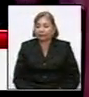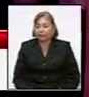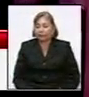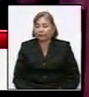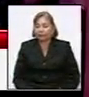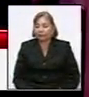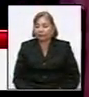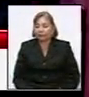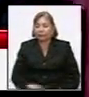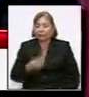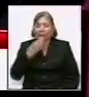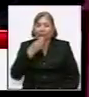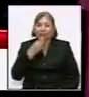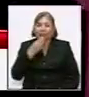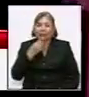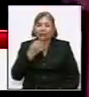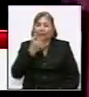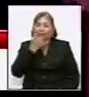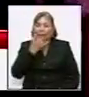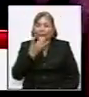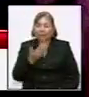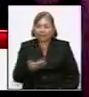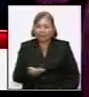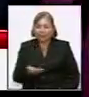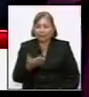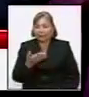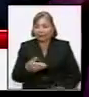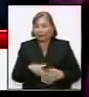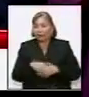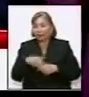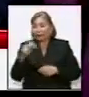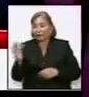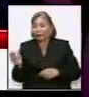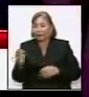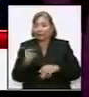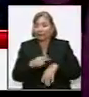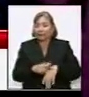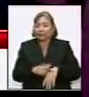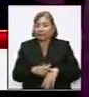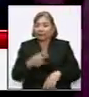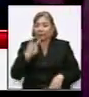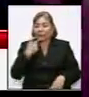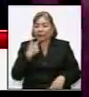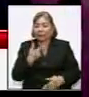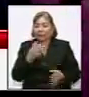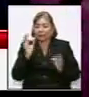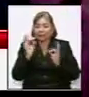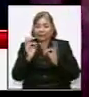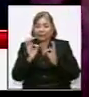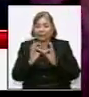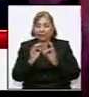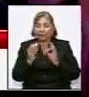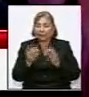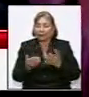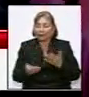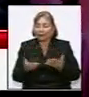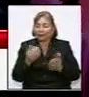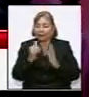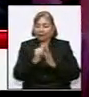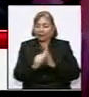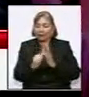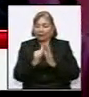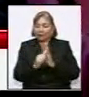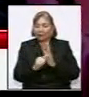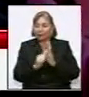si estamos lo que pasa que justamente este salió hace un momento y yo 30 no los artículos que